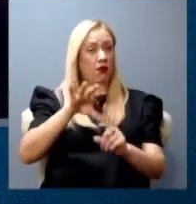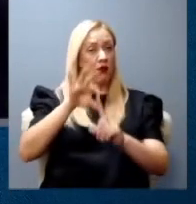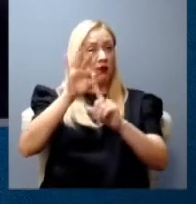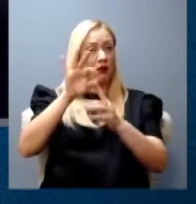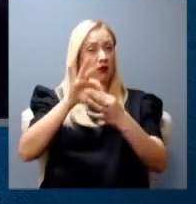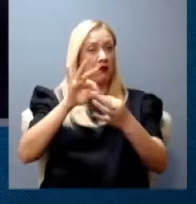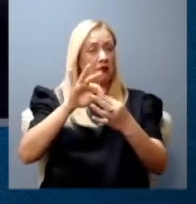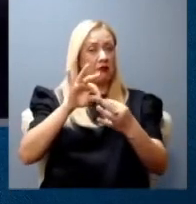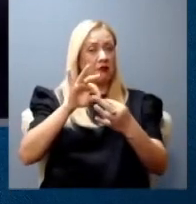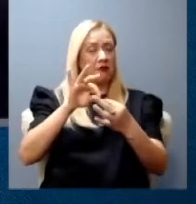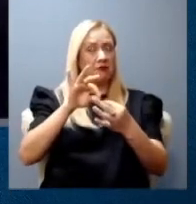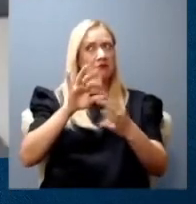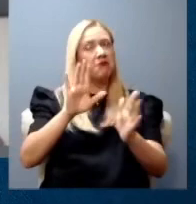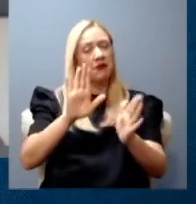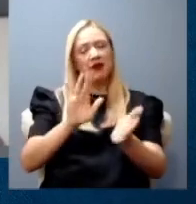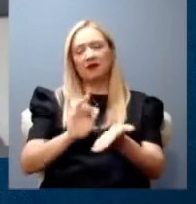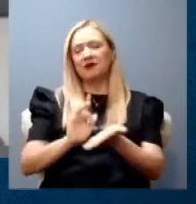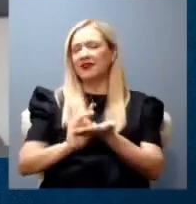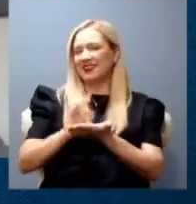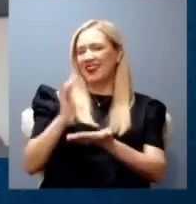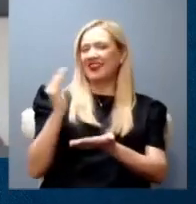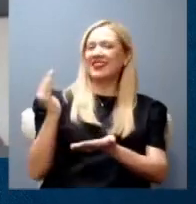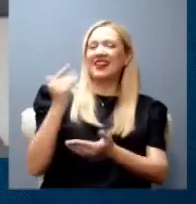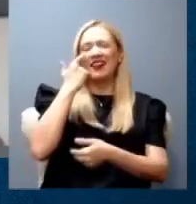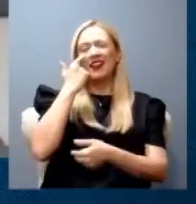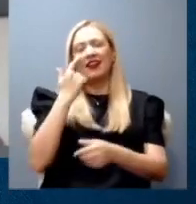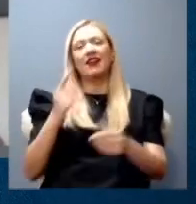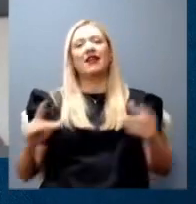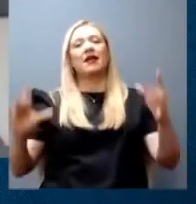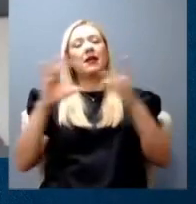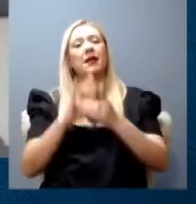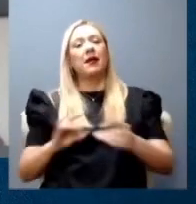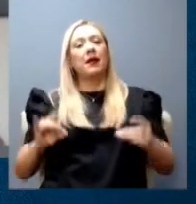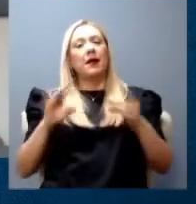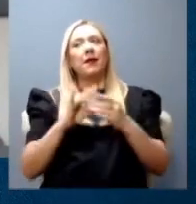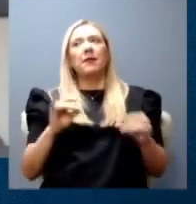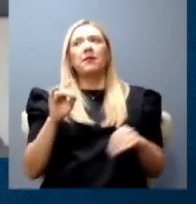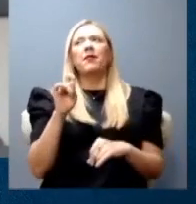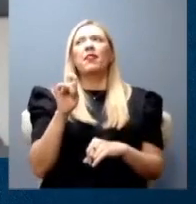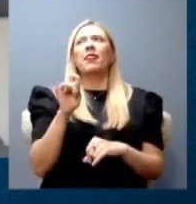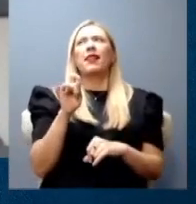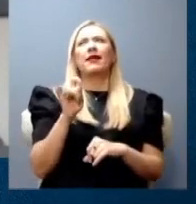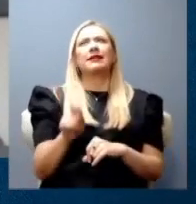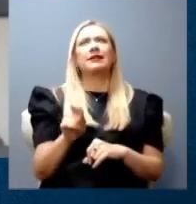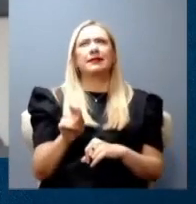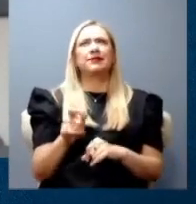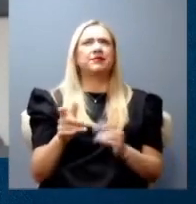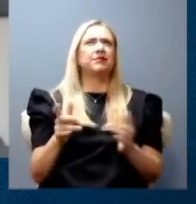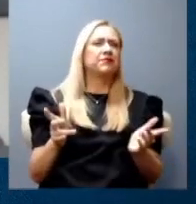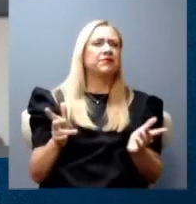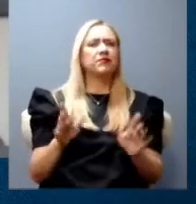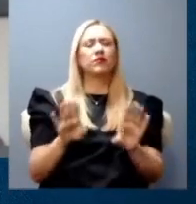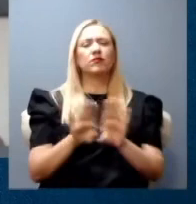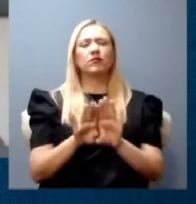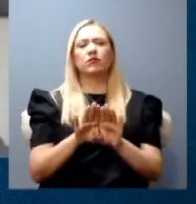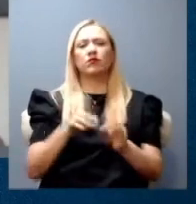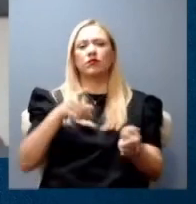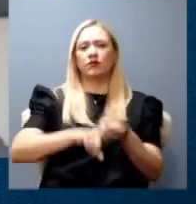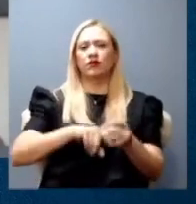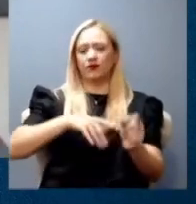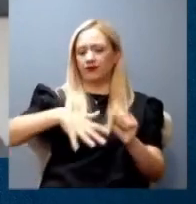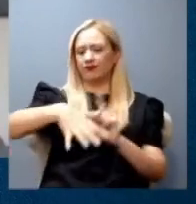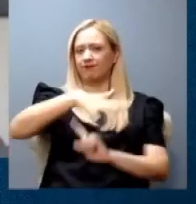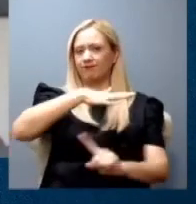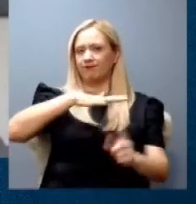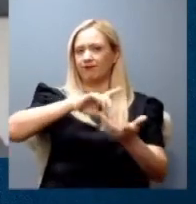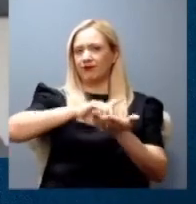Gracias, Roberto. Bueno, la justicia transicional hace parte, diría yo, del campo de los derechos humanos y